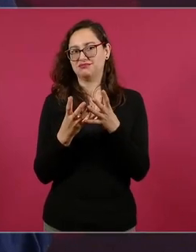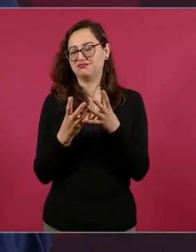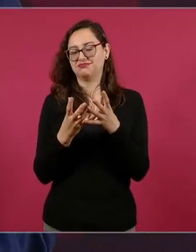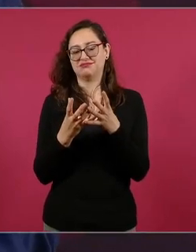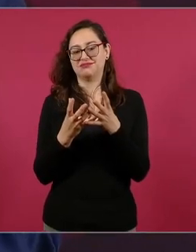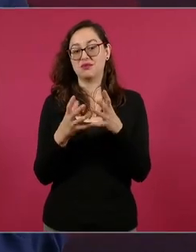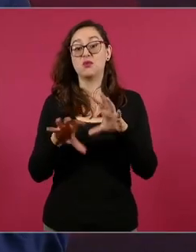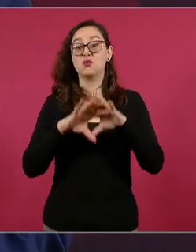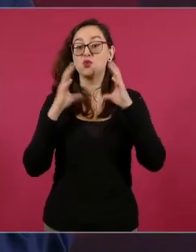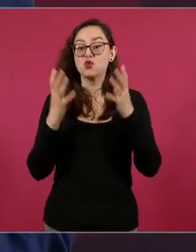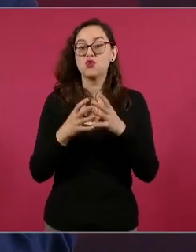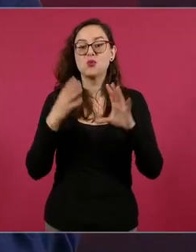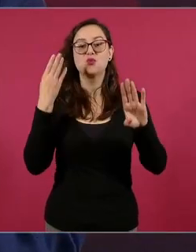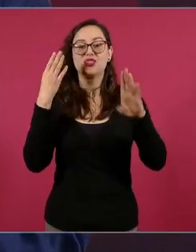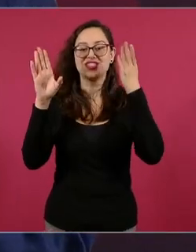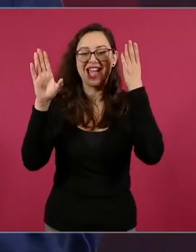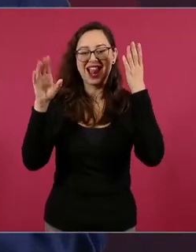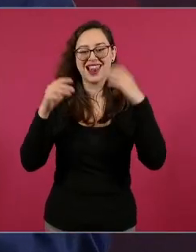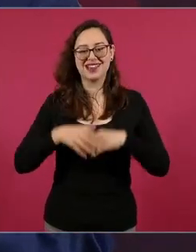del mundo mundial.